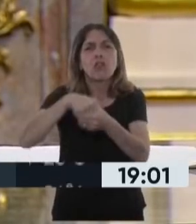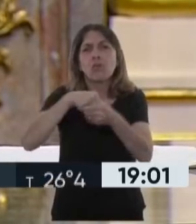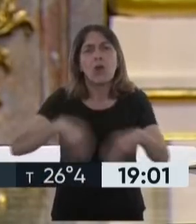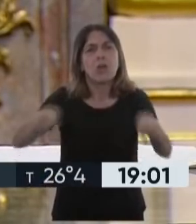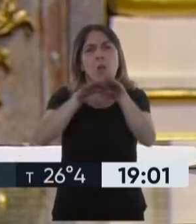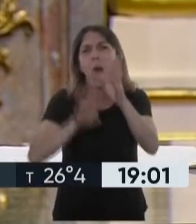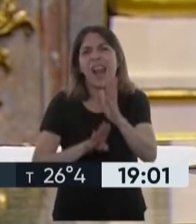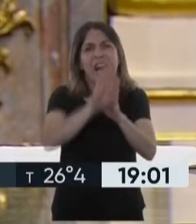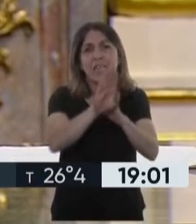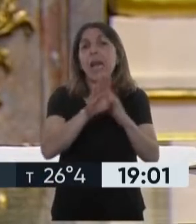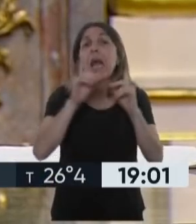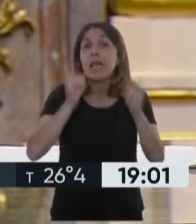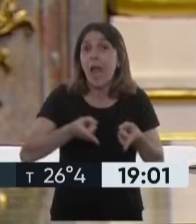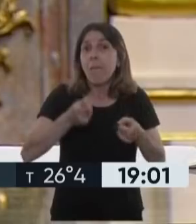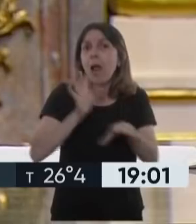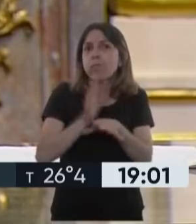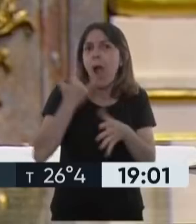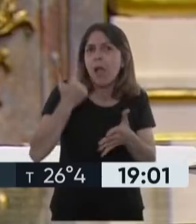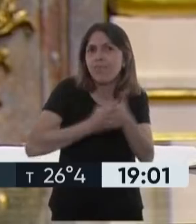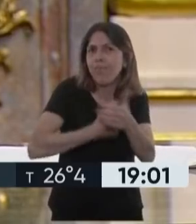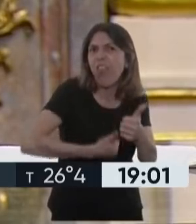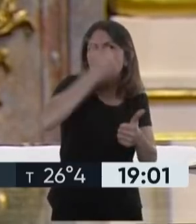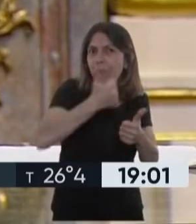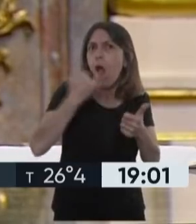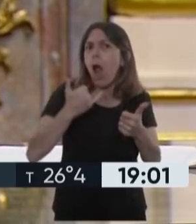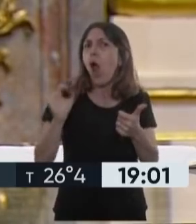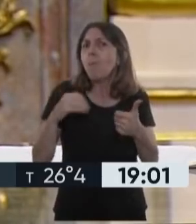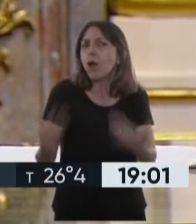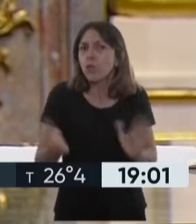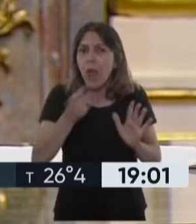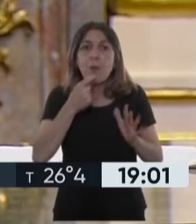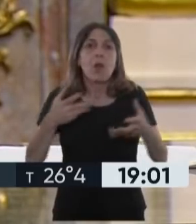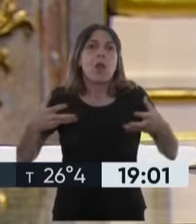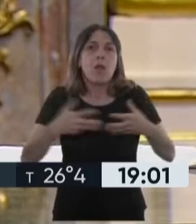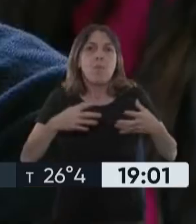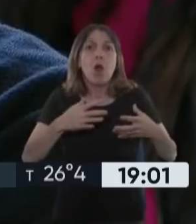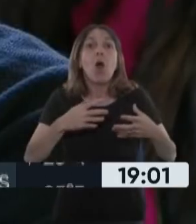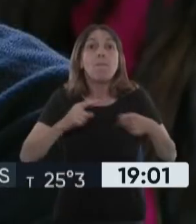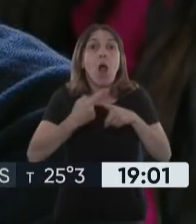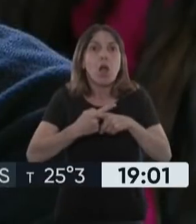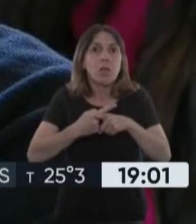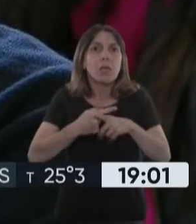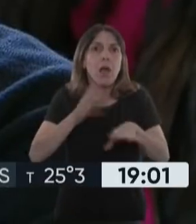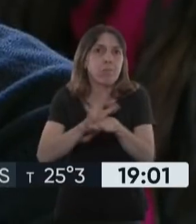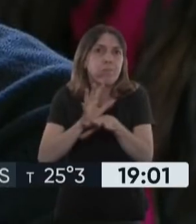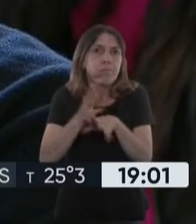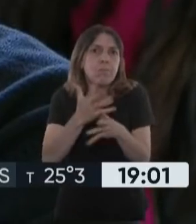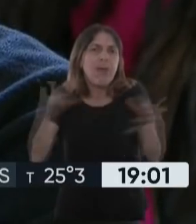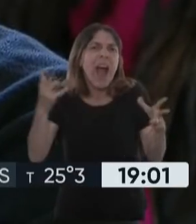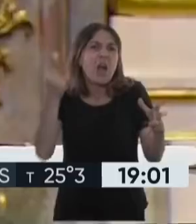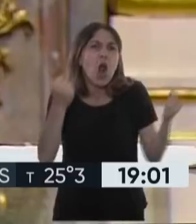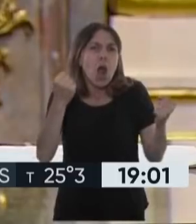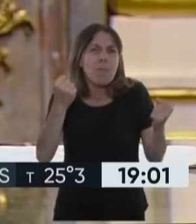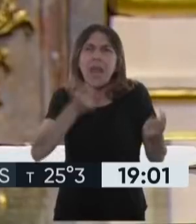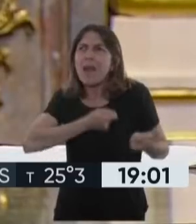grandes desafíos, también hay grandes oportunidades. Poder tener una política macroeconómica ordenada, consistente,